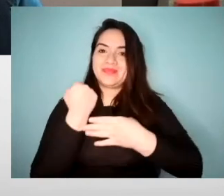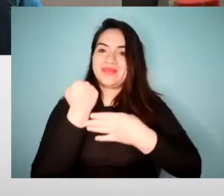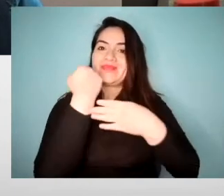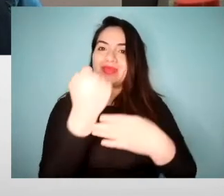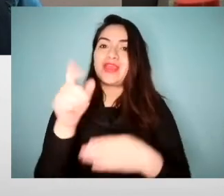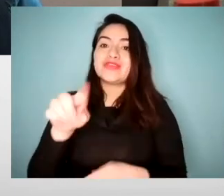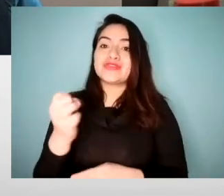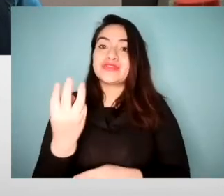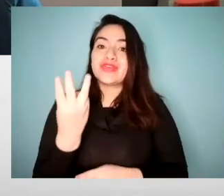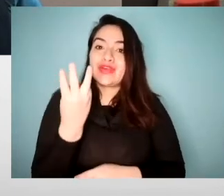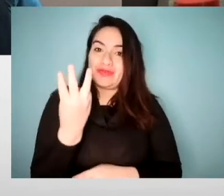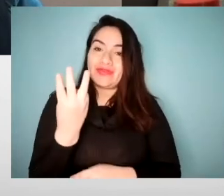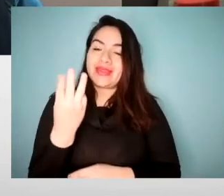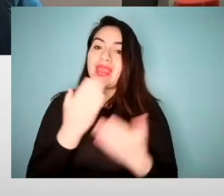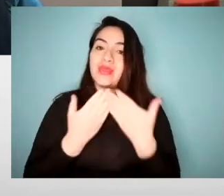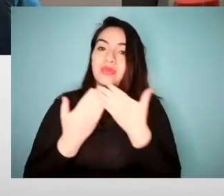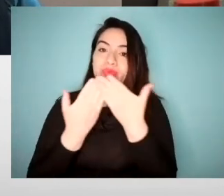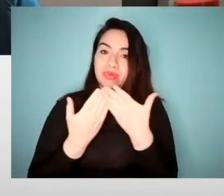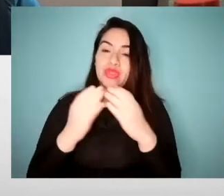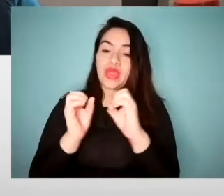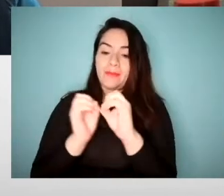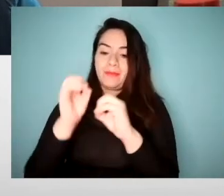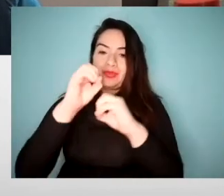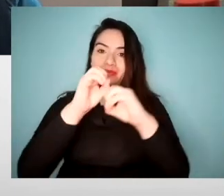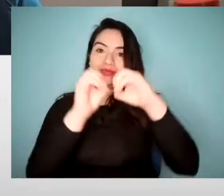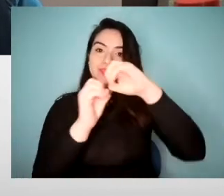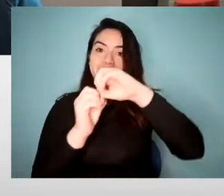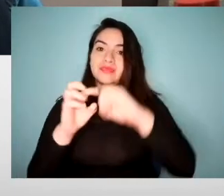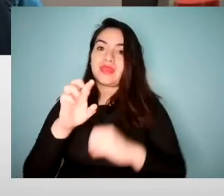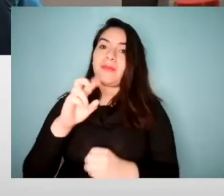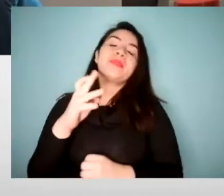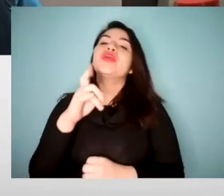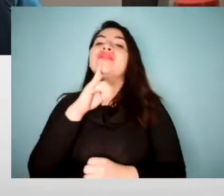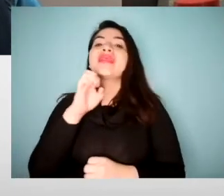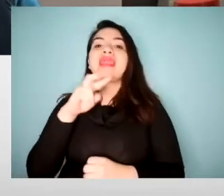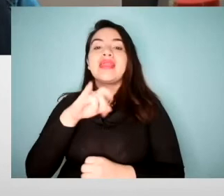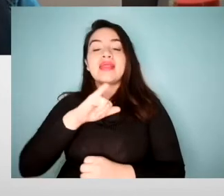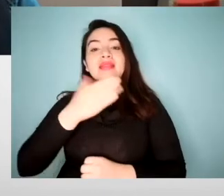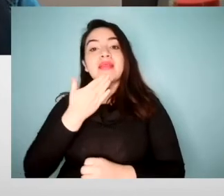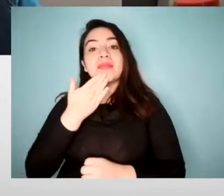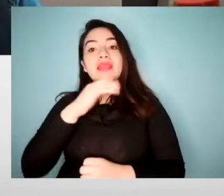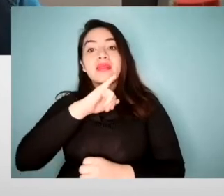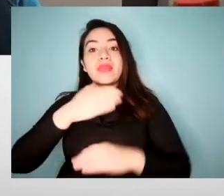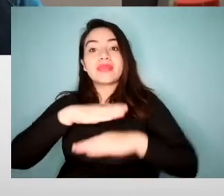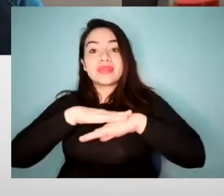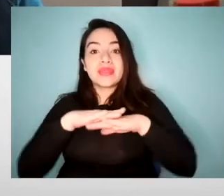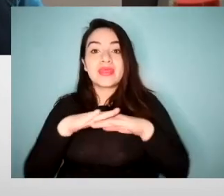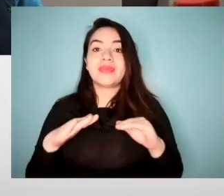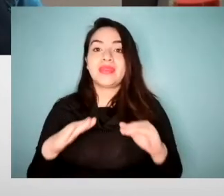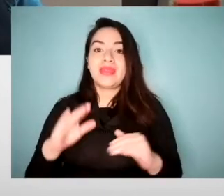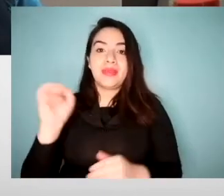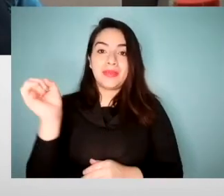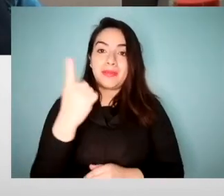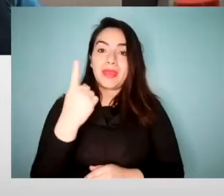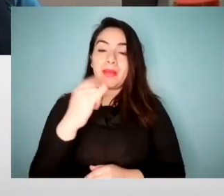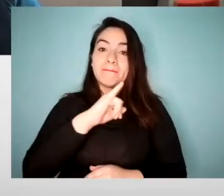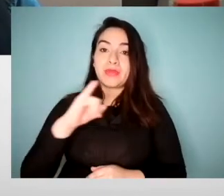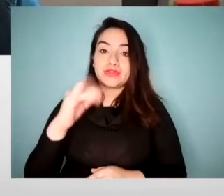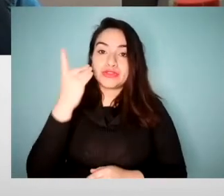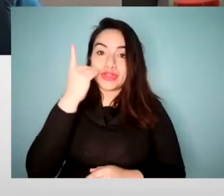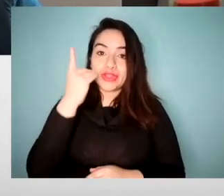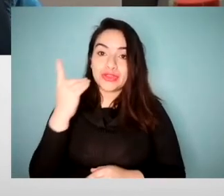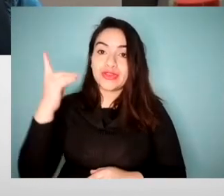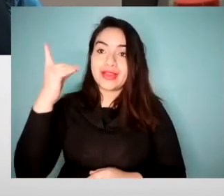vanguardia para el estudio de proteínas. Y luego, una vez que culminé mi primer postdoctorado con ella, recibí una